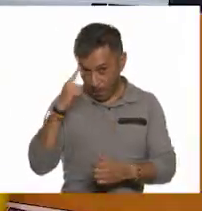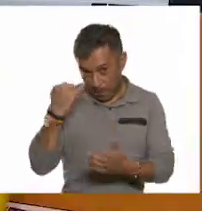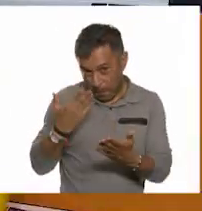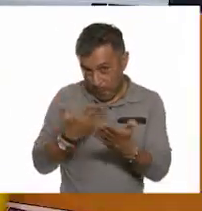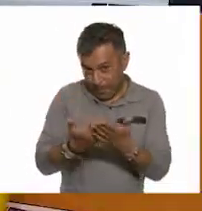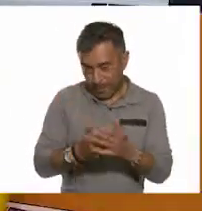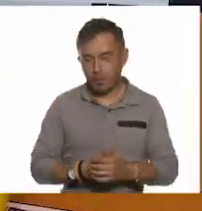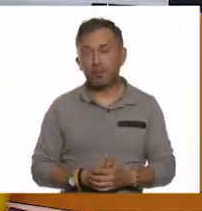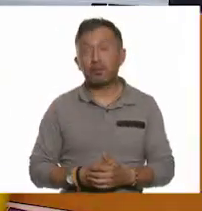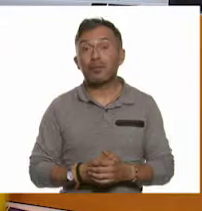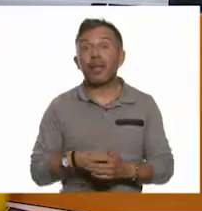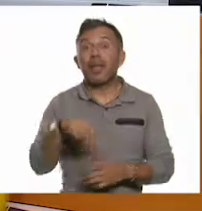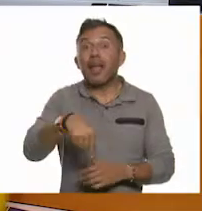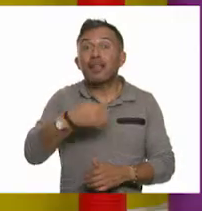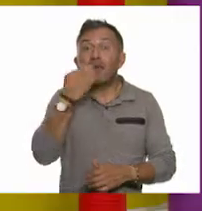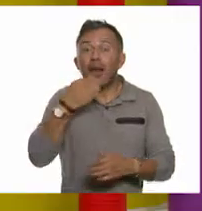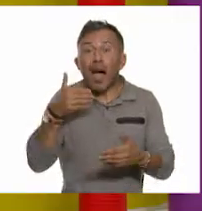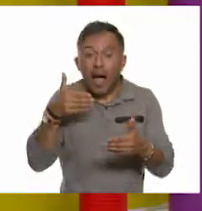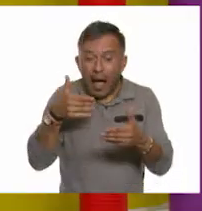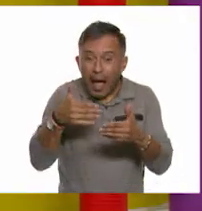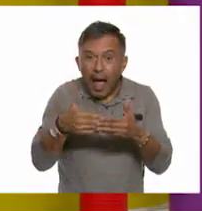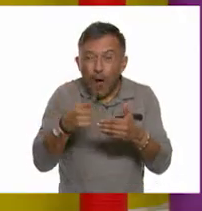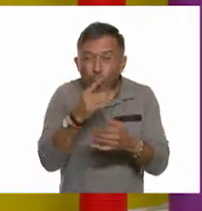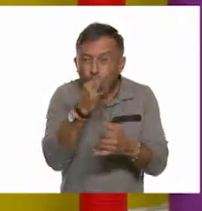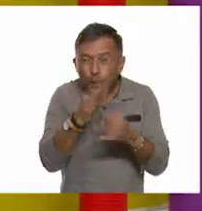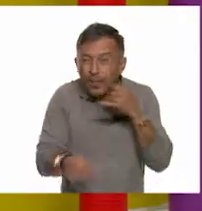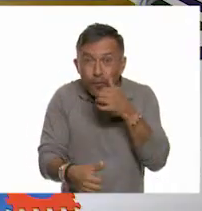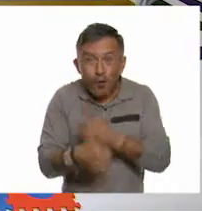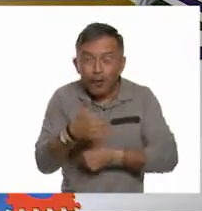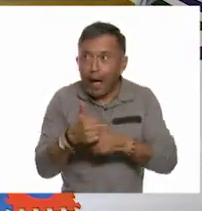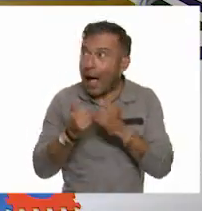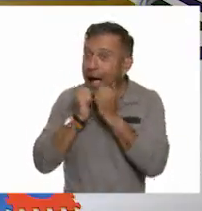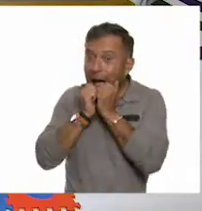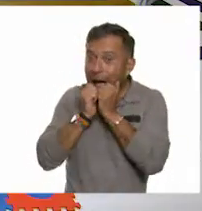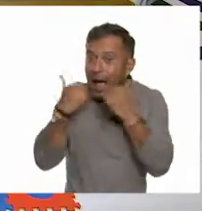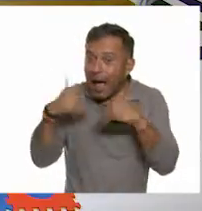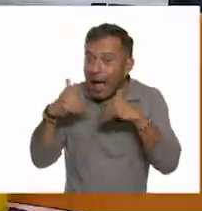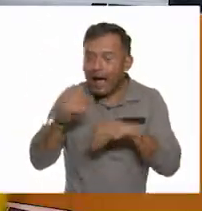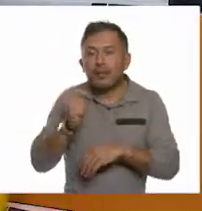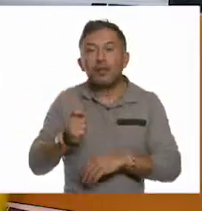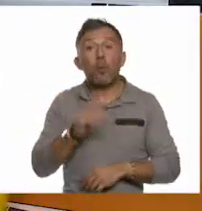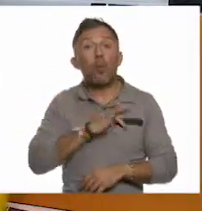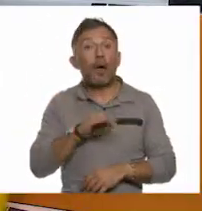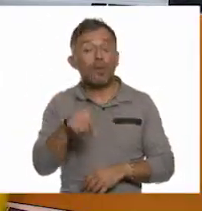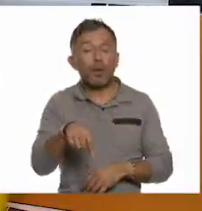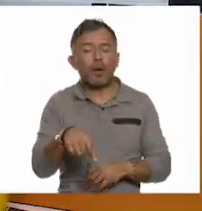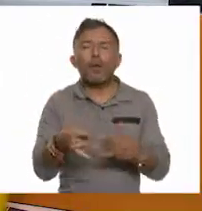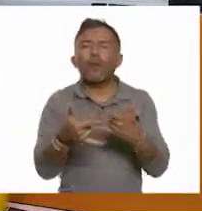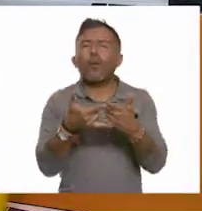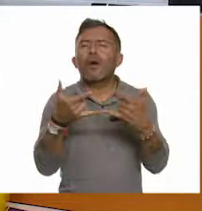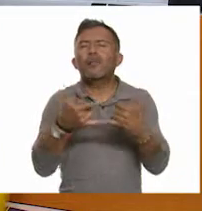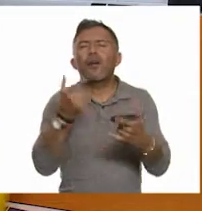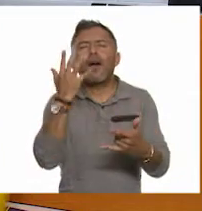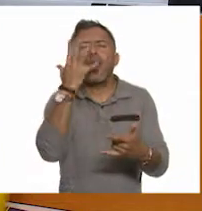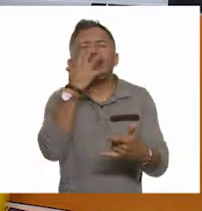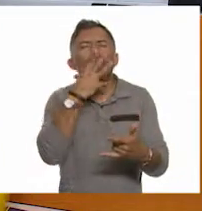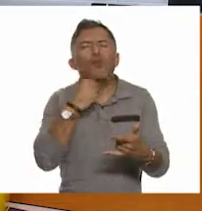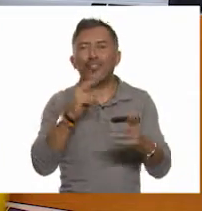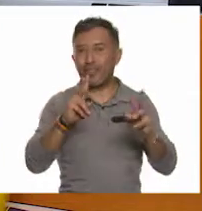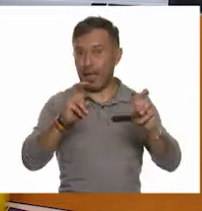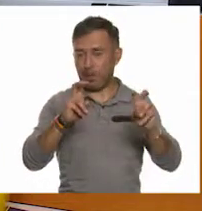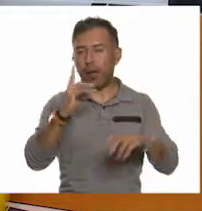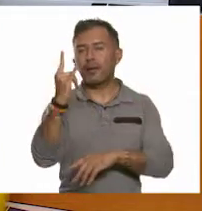reto del ciclo escolar. ¡Ah, qué emoción! ¿Qué será? Sí, pues el reto es que compartan este hermoso cuento del